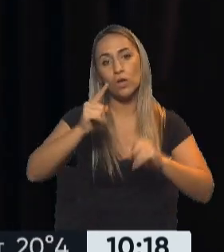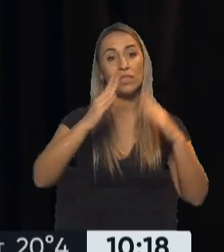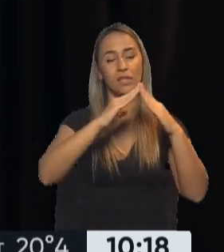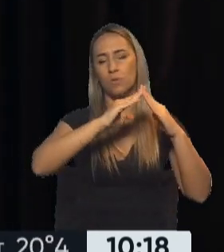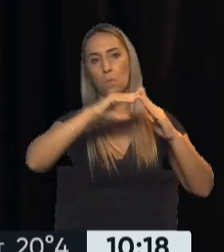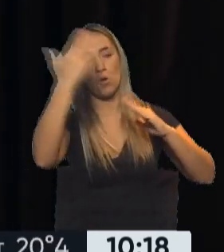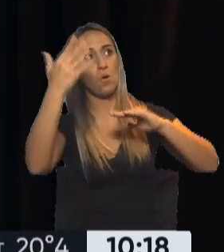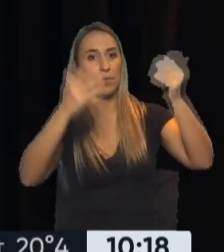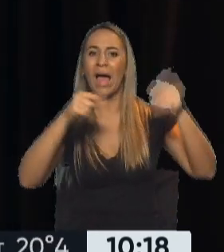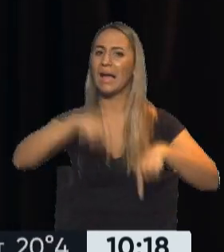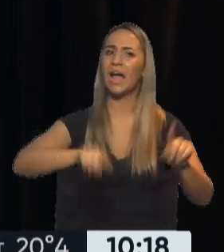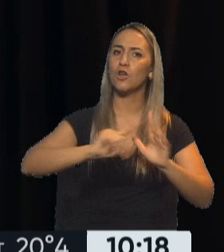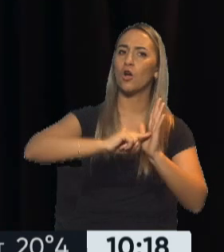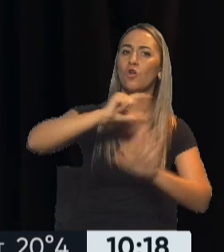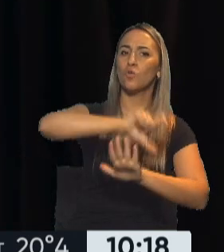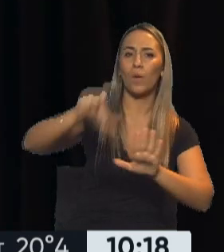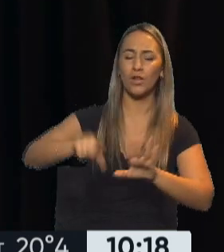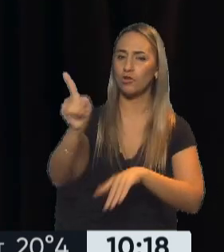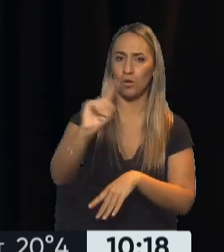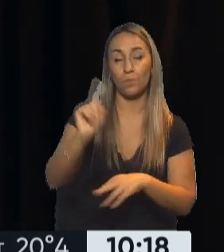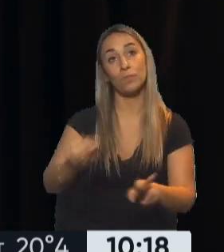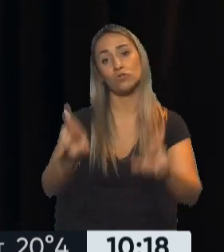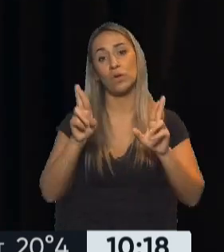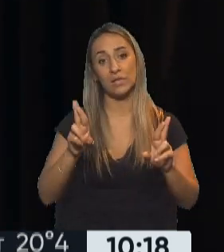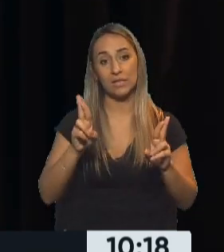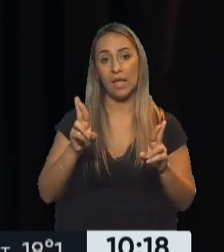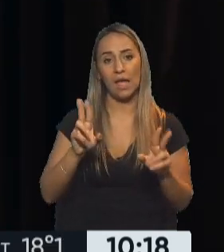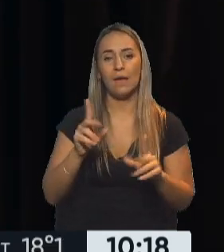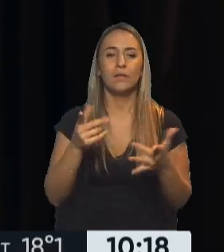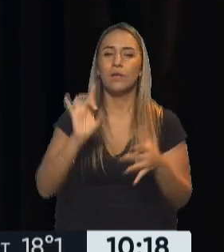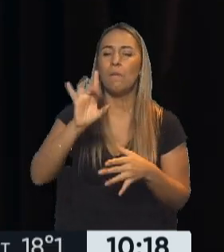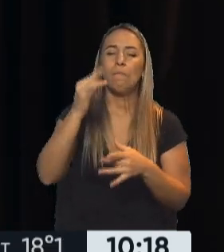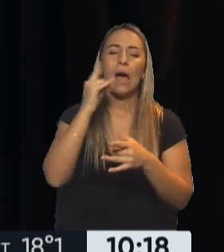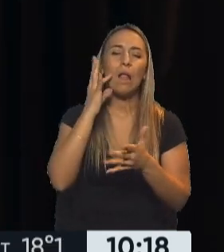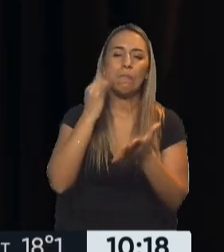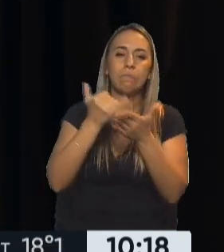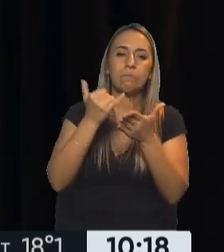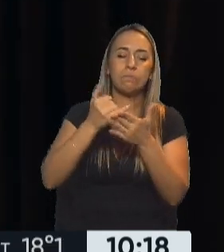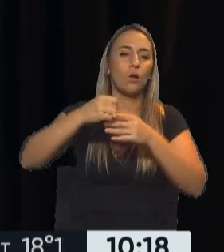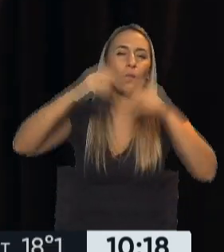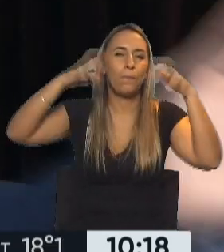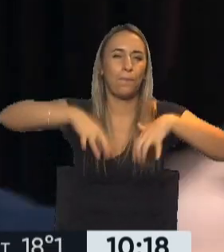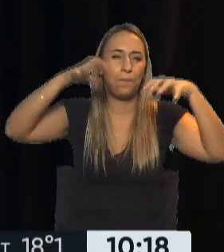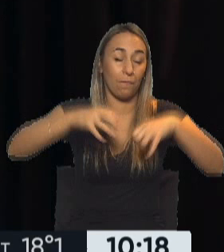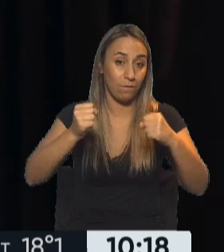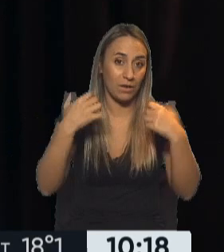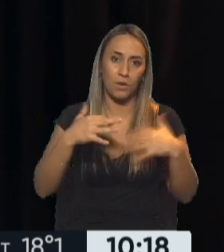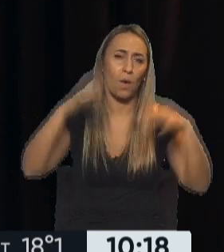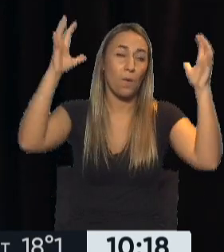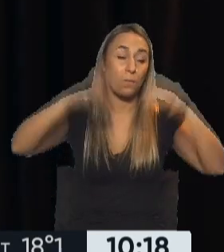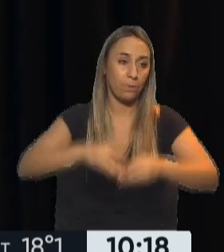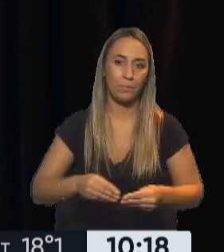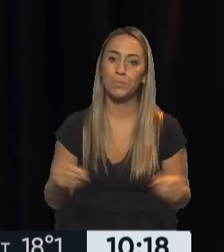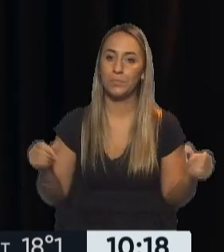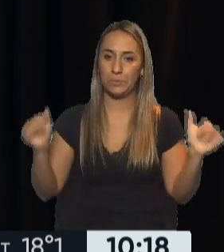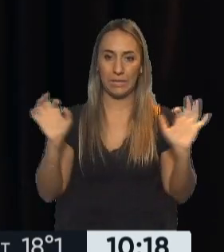acá, no en el conurbano. En el conurbano, por suerte, hubo algunas cositas por el temporal, pero el temporal vino y se fue.